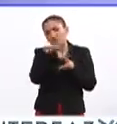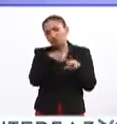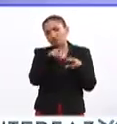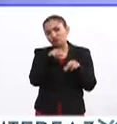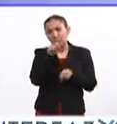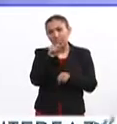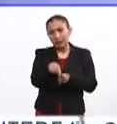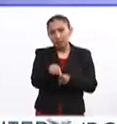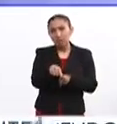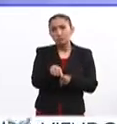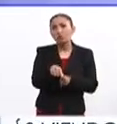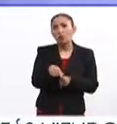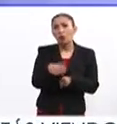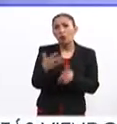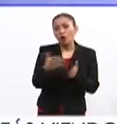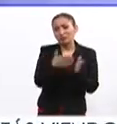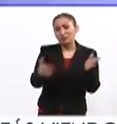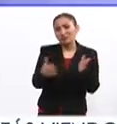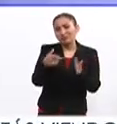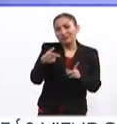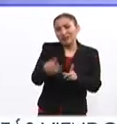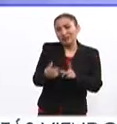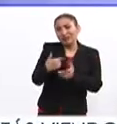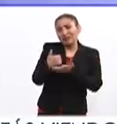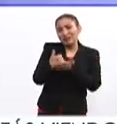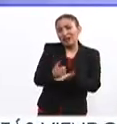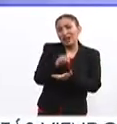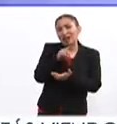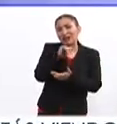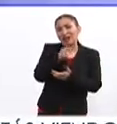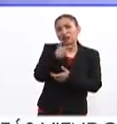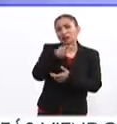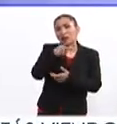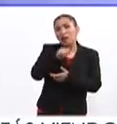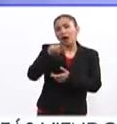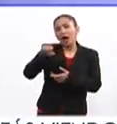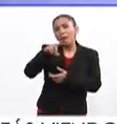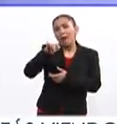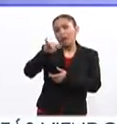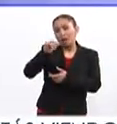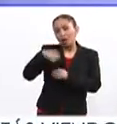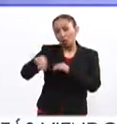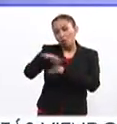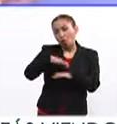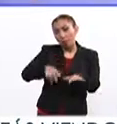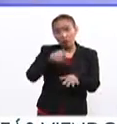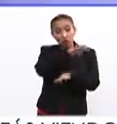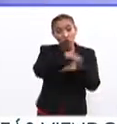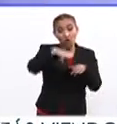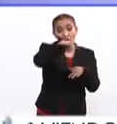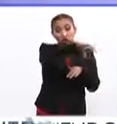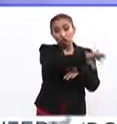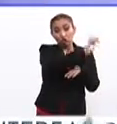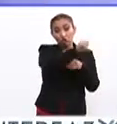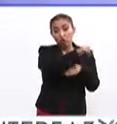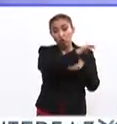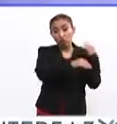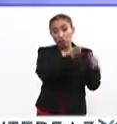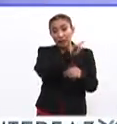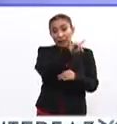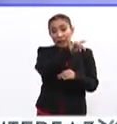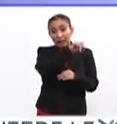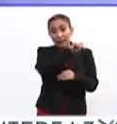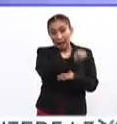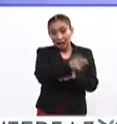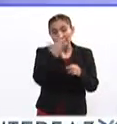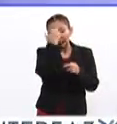en por supuesto en en específico que entregaron a la alcaldía de Gustavo Madero, pero me imagino que todos los de todas las alcaldías